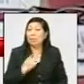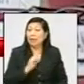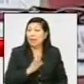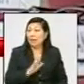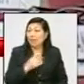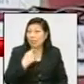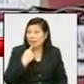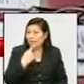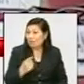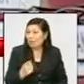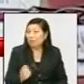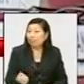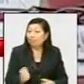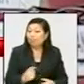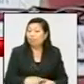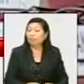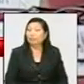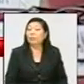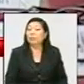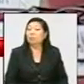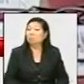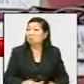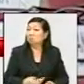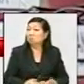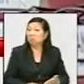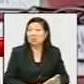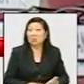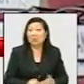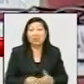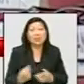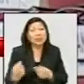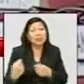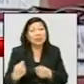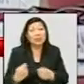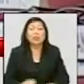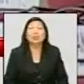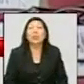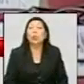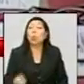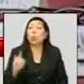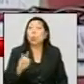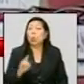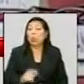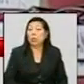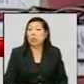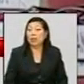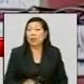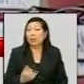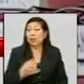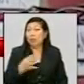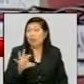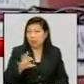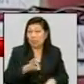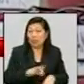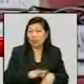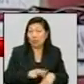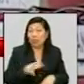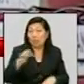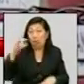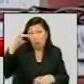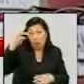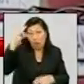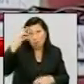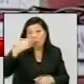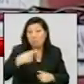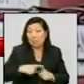un informe vinculante, es un documento que los obliga a utilizar este medicamento.